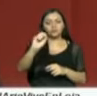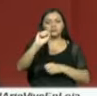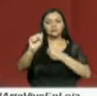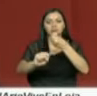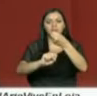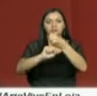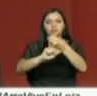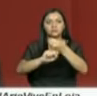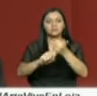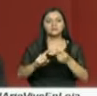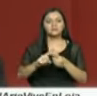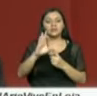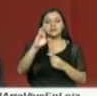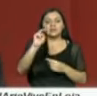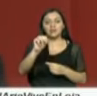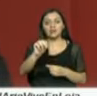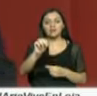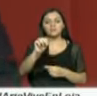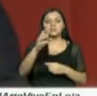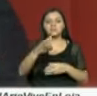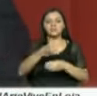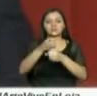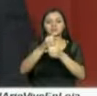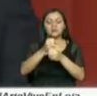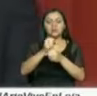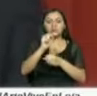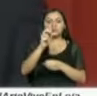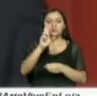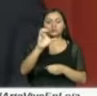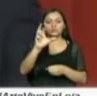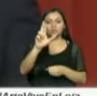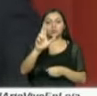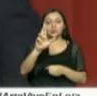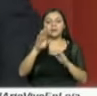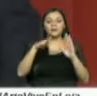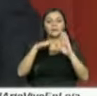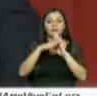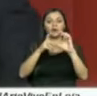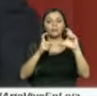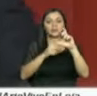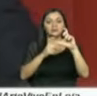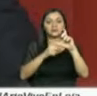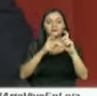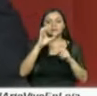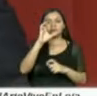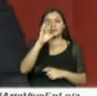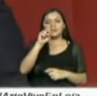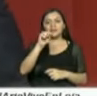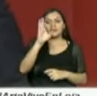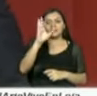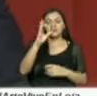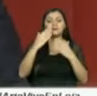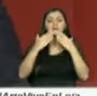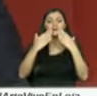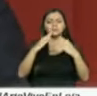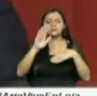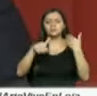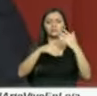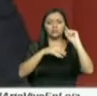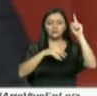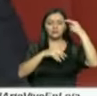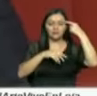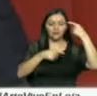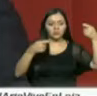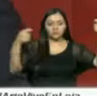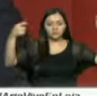TAME, Seguro Sucre, Banco del Pacífico y CNT. Gracias a todas las instancias del Estado que